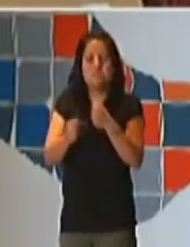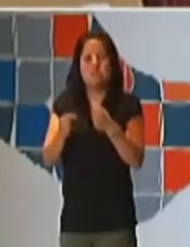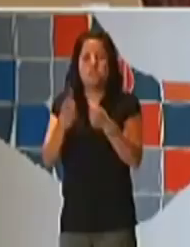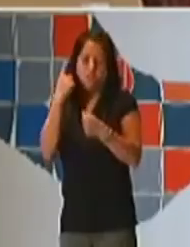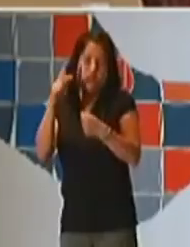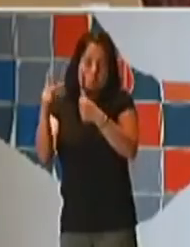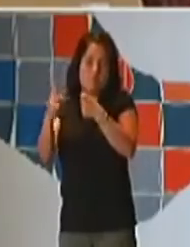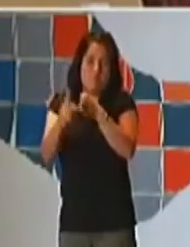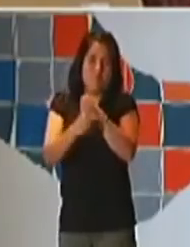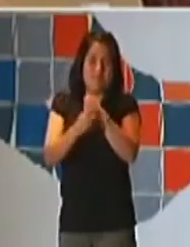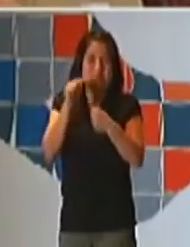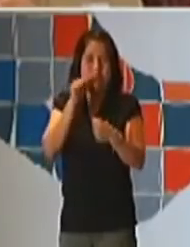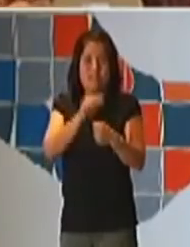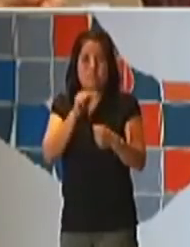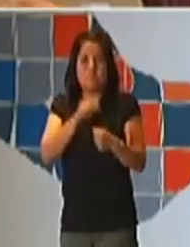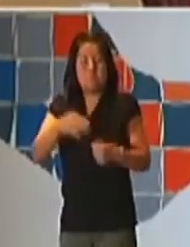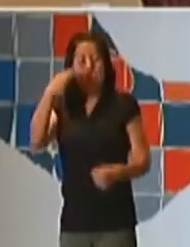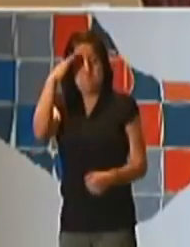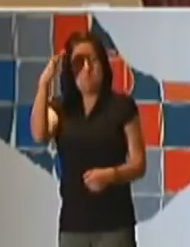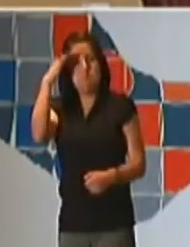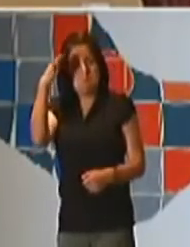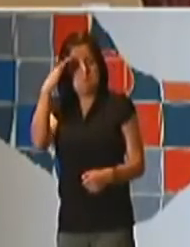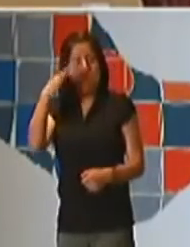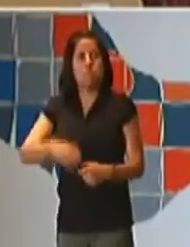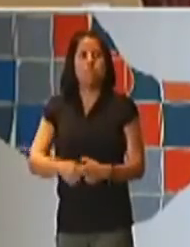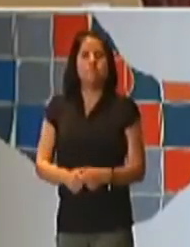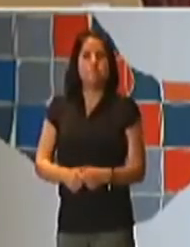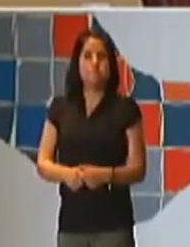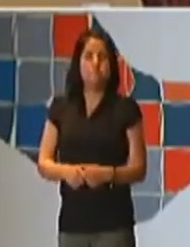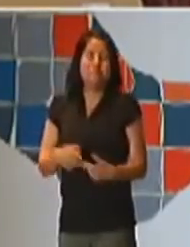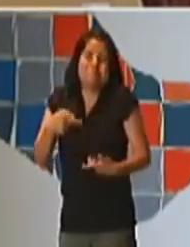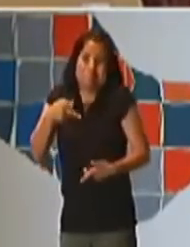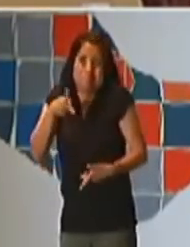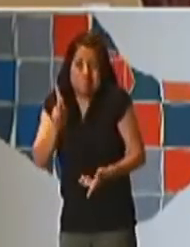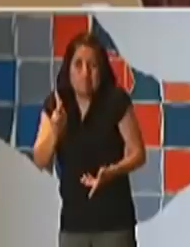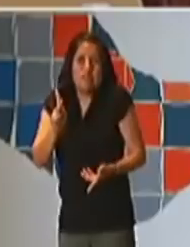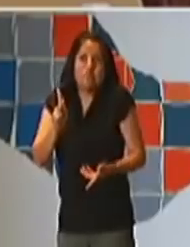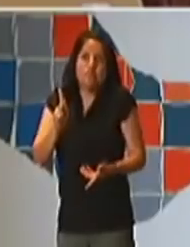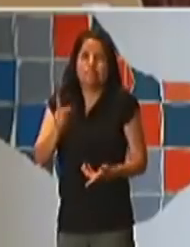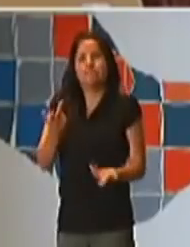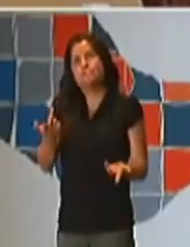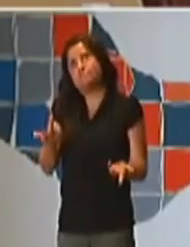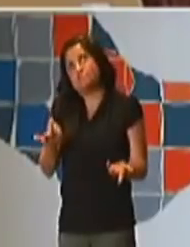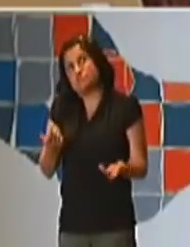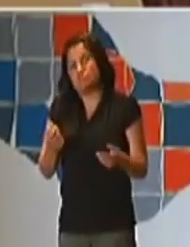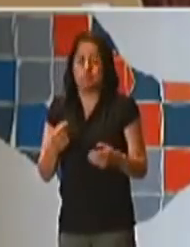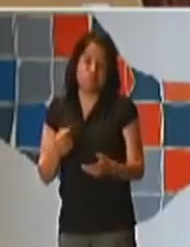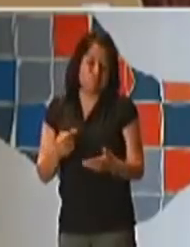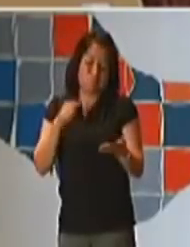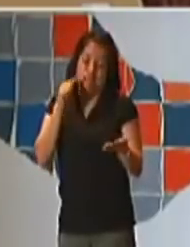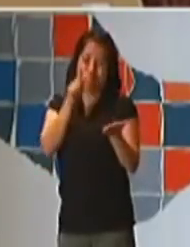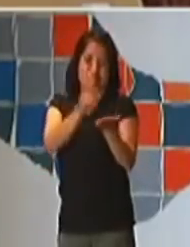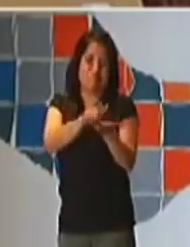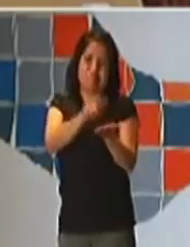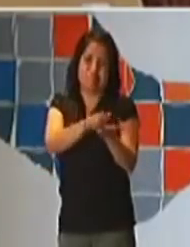tanta sin razón pero pero poco duró la cordura la ley